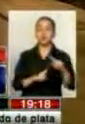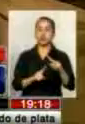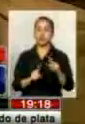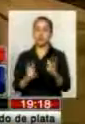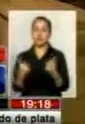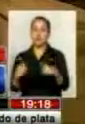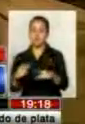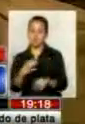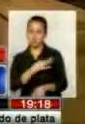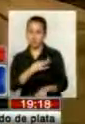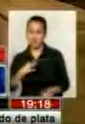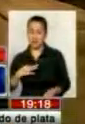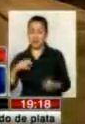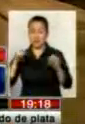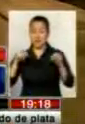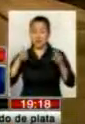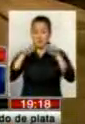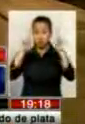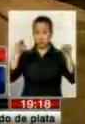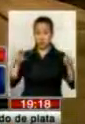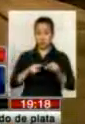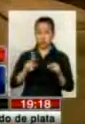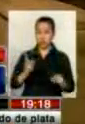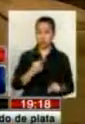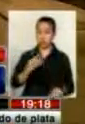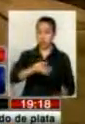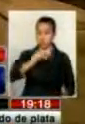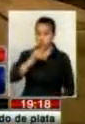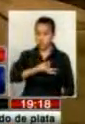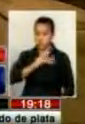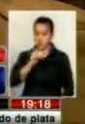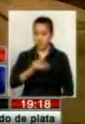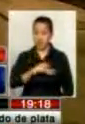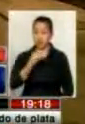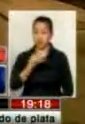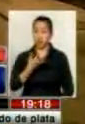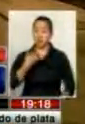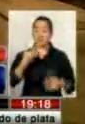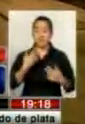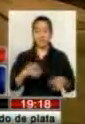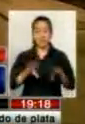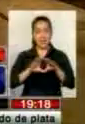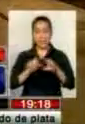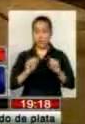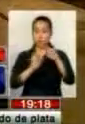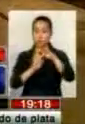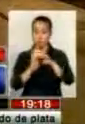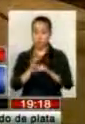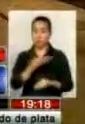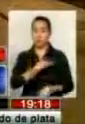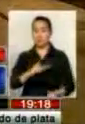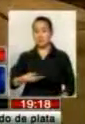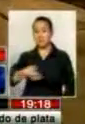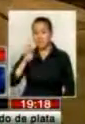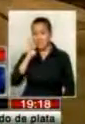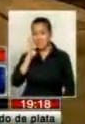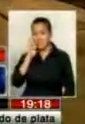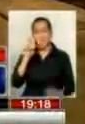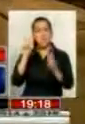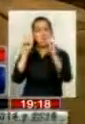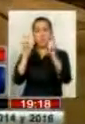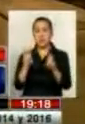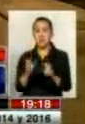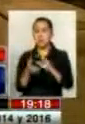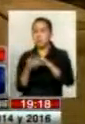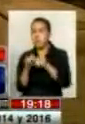En ese contexto es que, por supuesto, comentamos lo que está en el programa de gobierno de la presidenta Bachelet, que son temas que no son